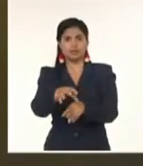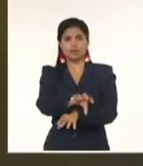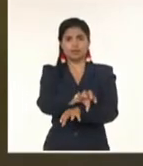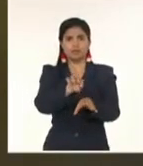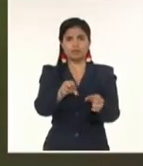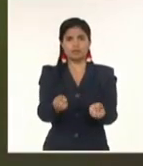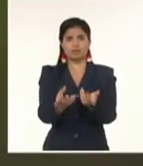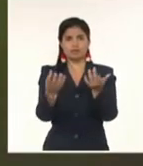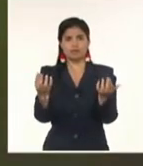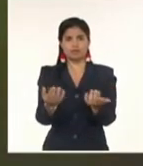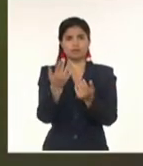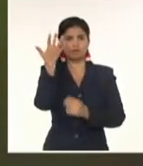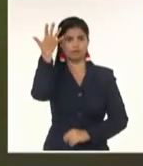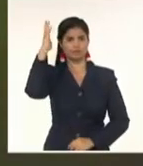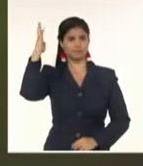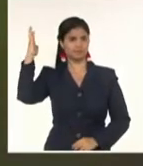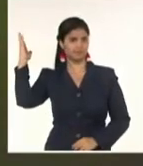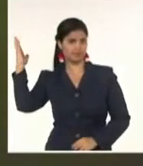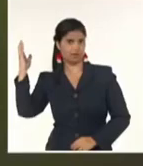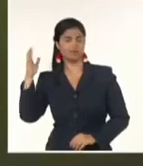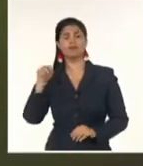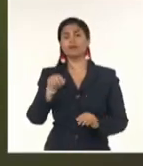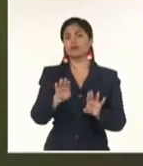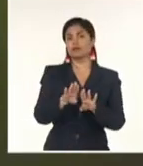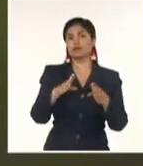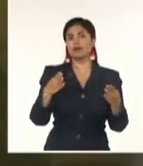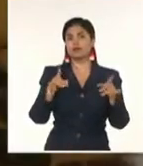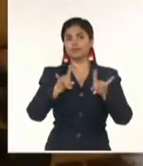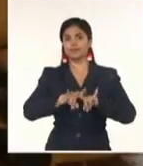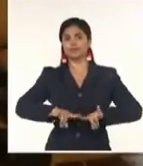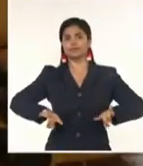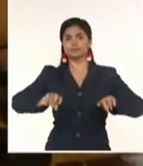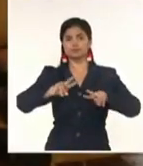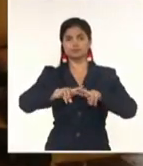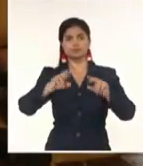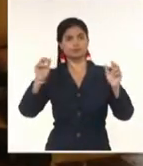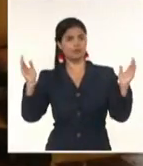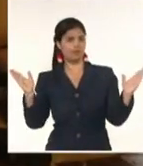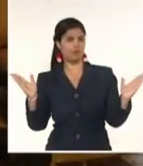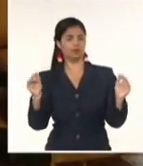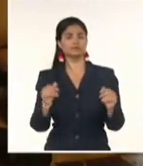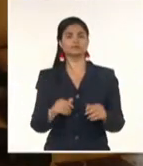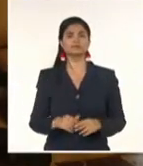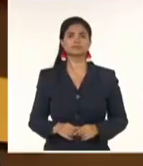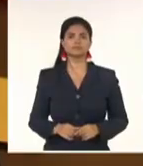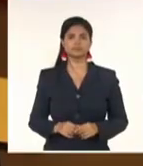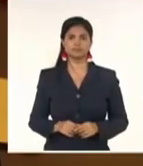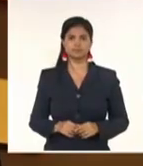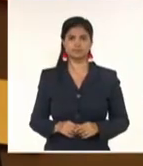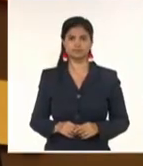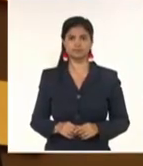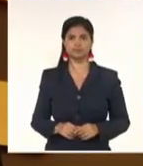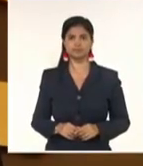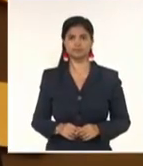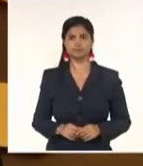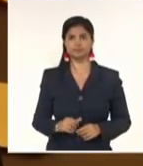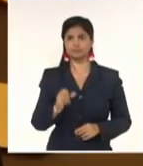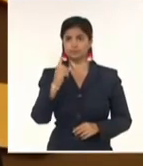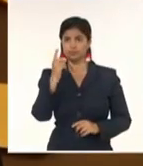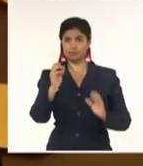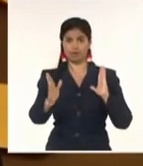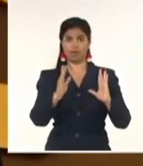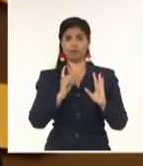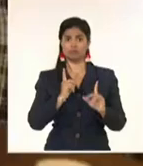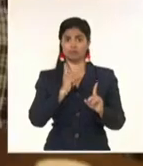Convenciones Varona de la Universidad de La Habana. Tenemos otros detalles. Durante este primer encuentro de la Red Nacional de Museos y Salas